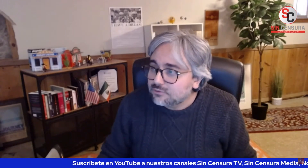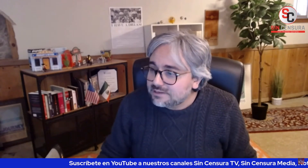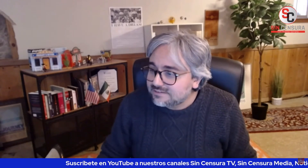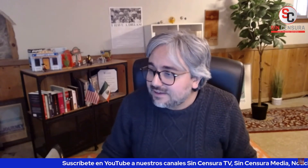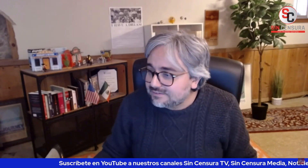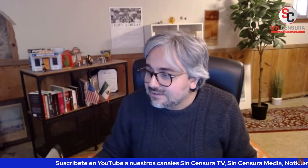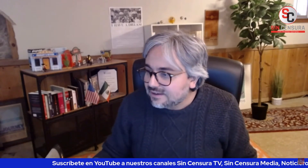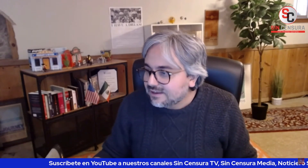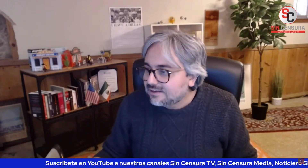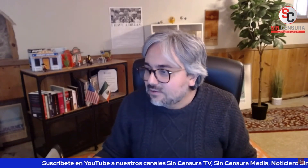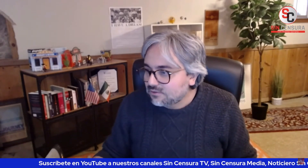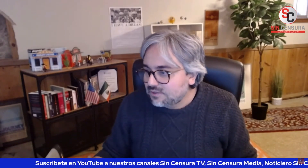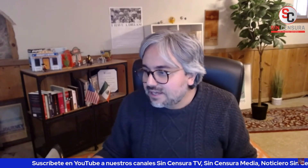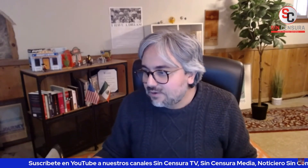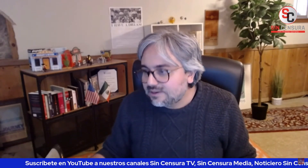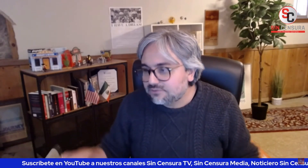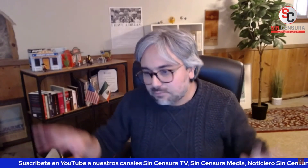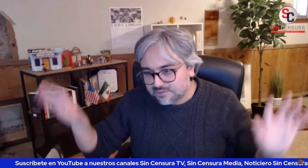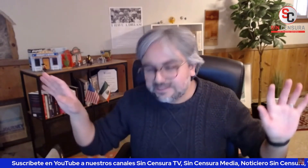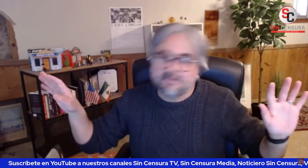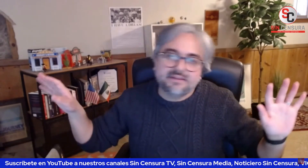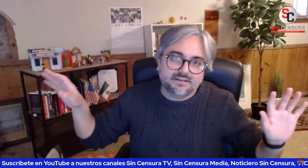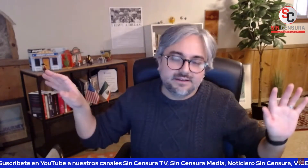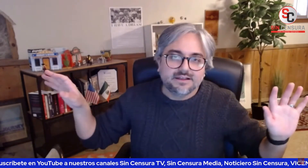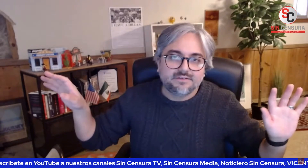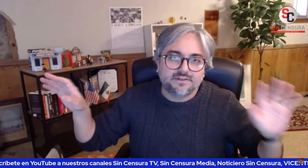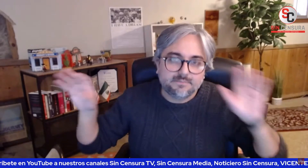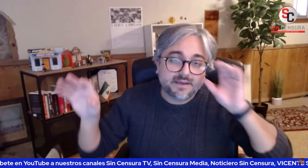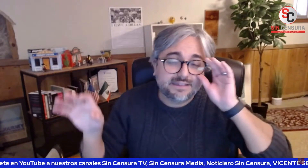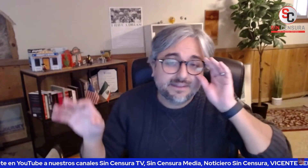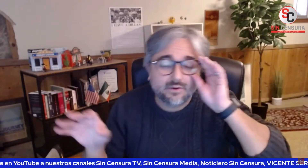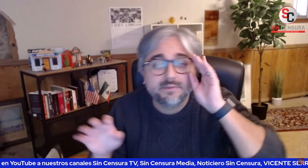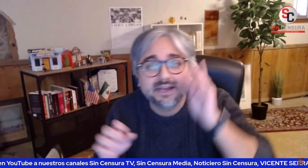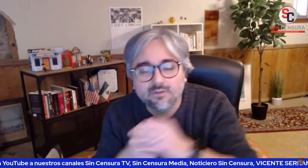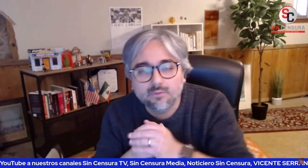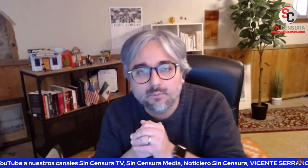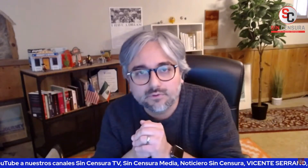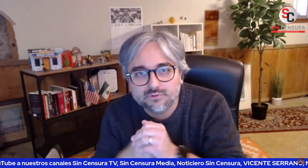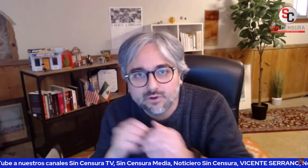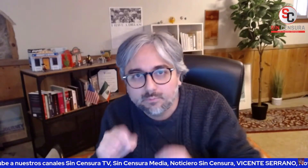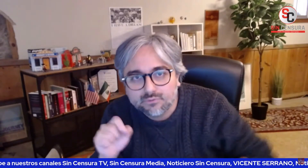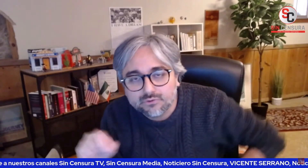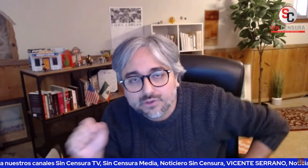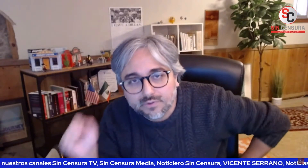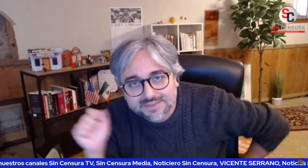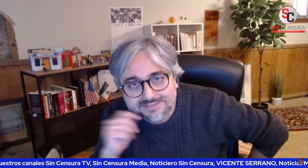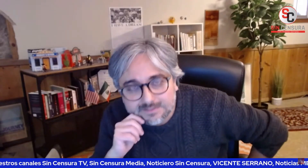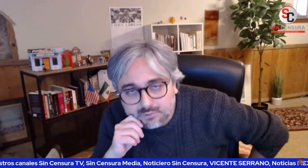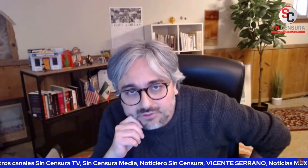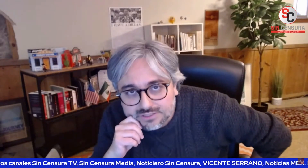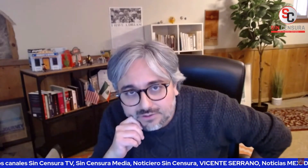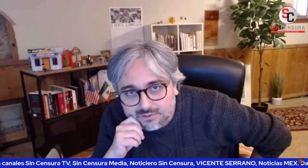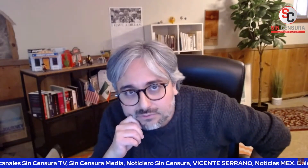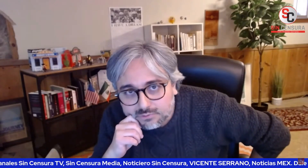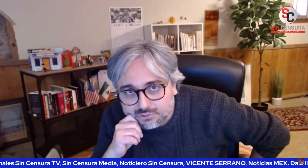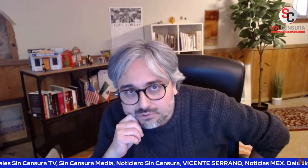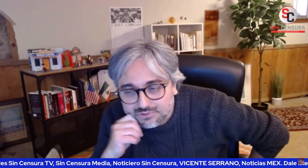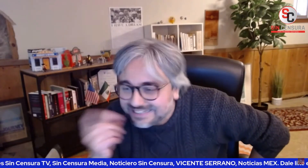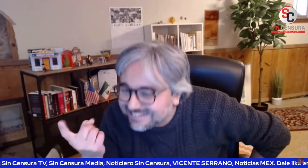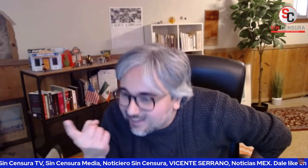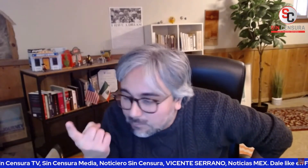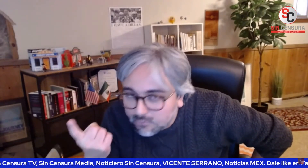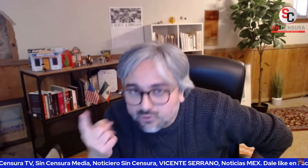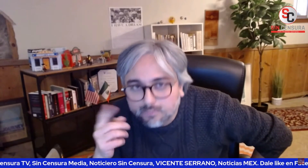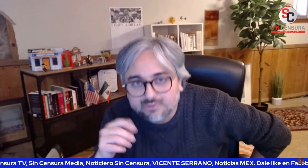en 2006 cuando dijeron que supuestamente Felipe Calderón había ganado por 0.56% de los votos. O